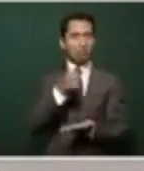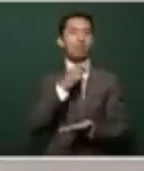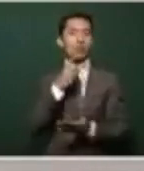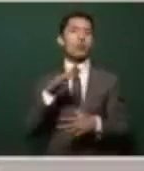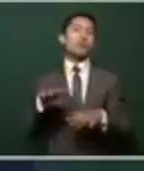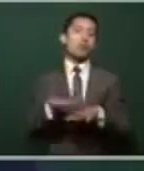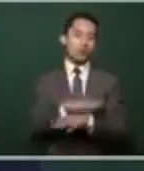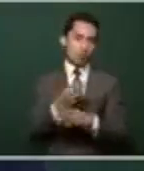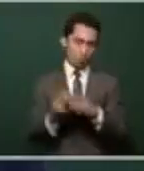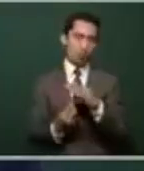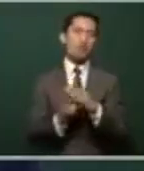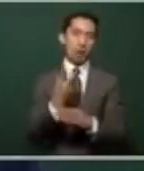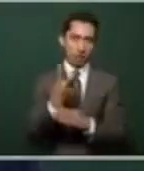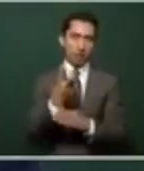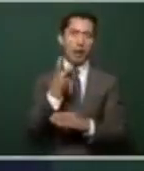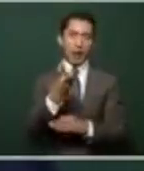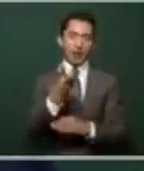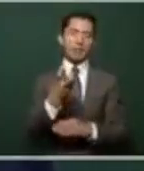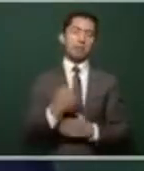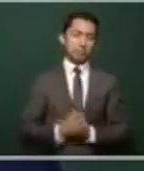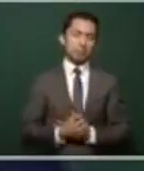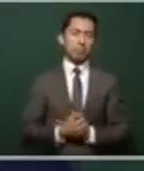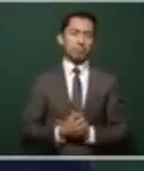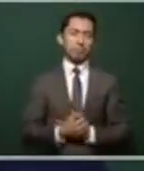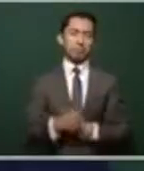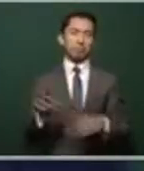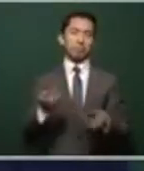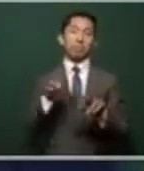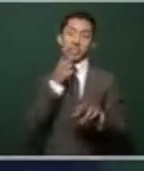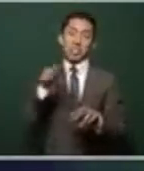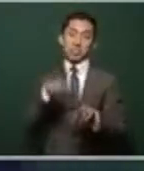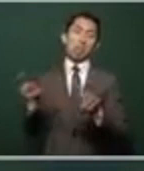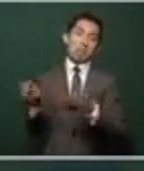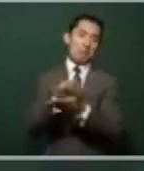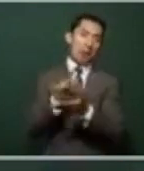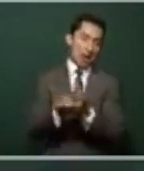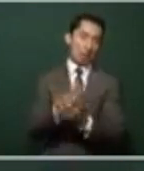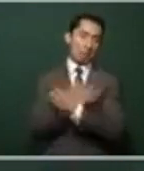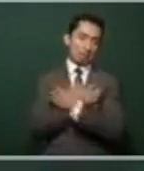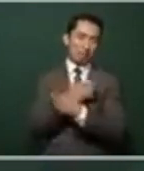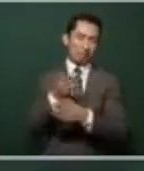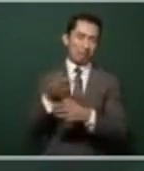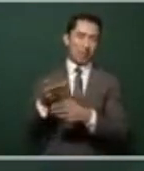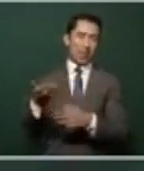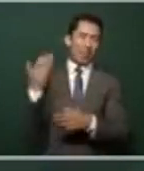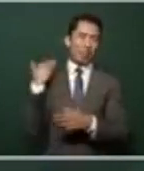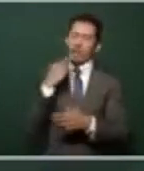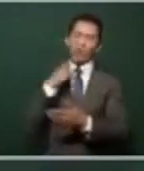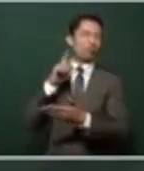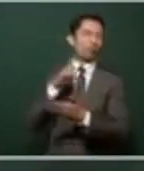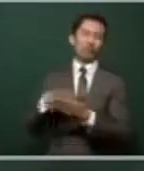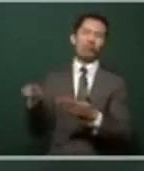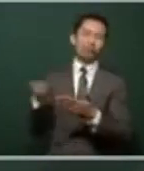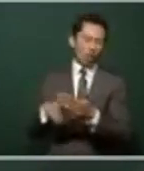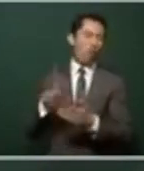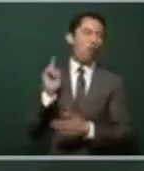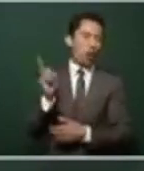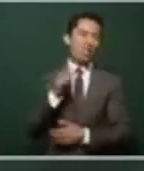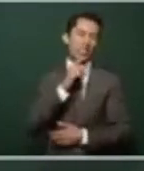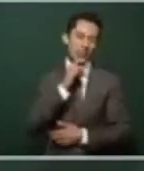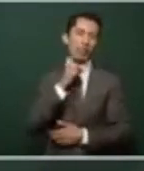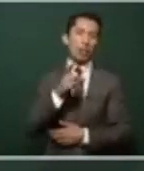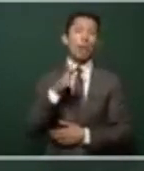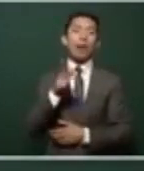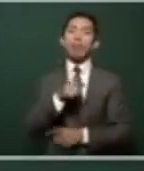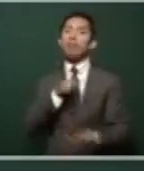no solo de que se cancele esa mal llamada reforma educativa, sino lo más importante,